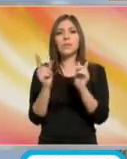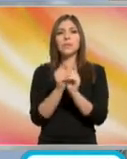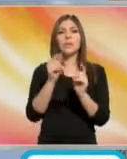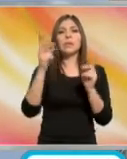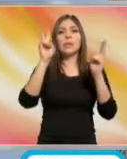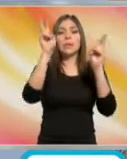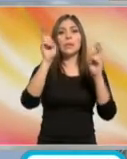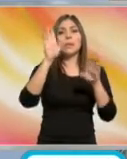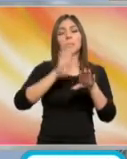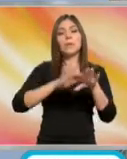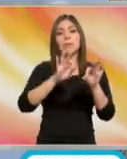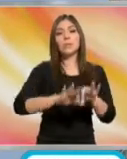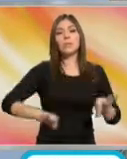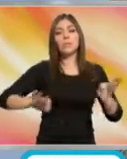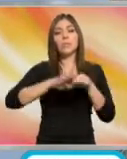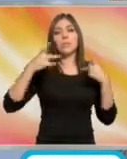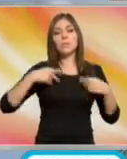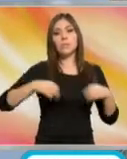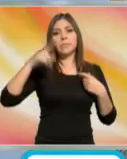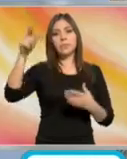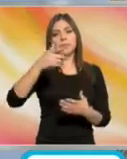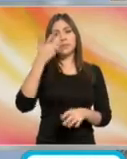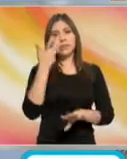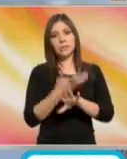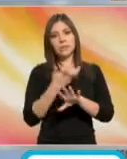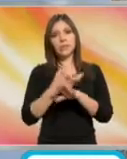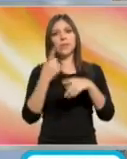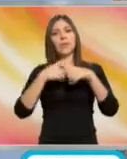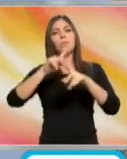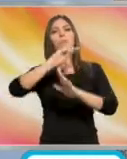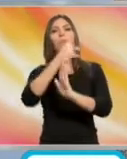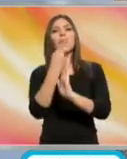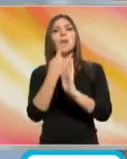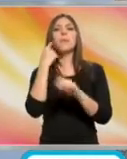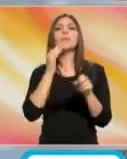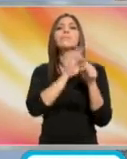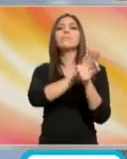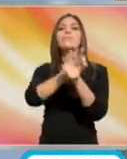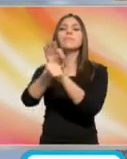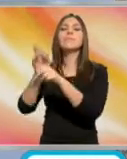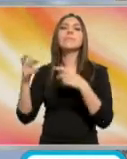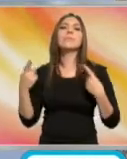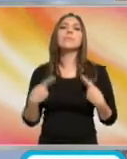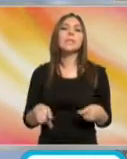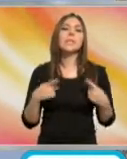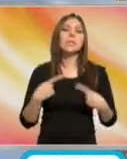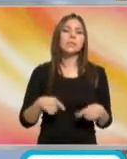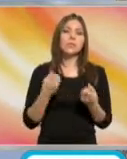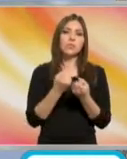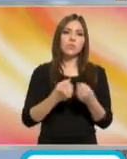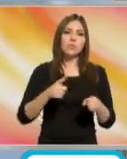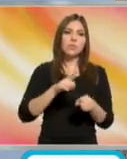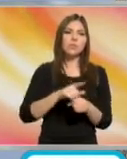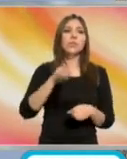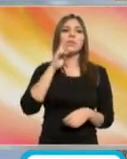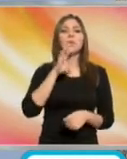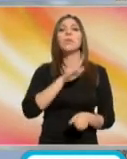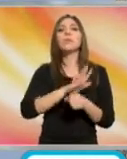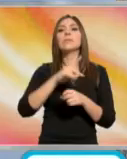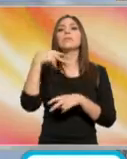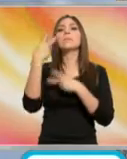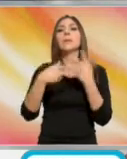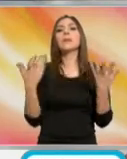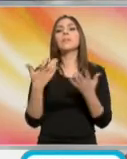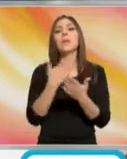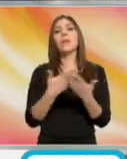sensibles para la ciudadanía en Estados Unidos, que son los programas sociales. Y bueno, veremos cuál va a ser la posición Así del es. Partido Republicano y de Donald Trump en este